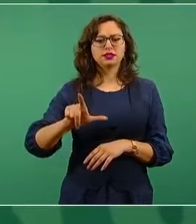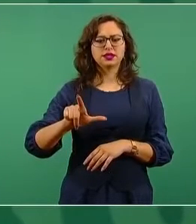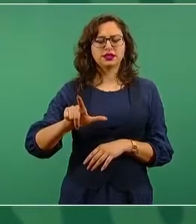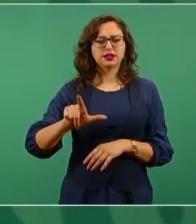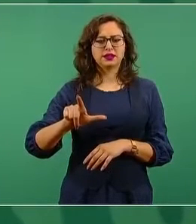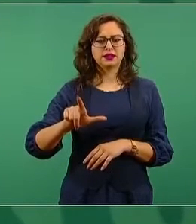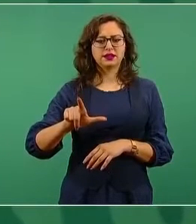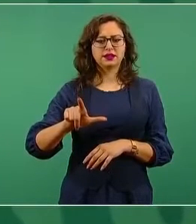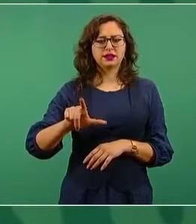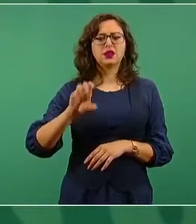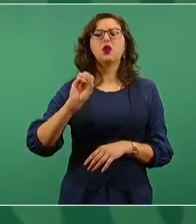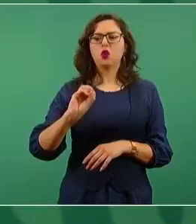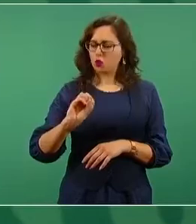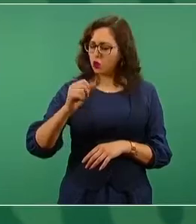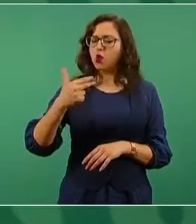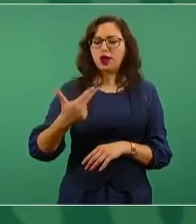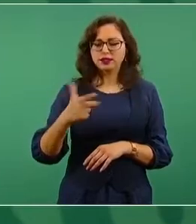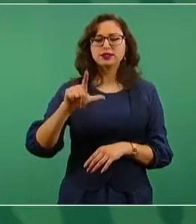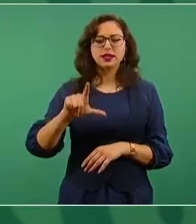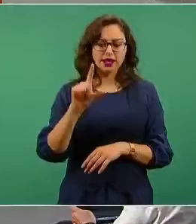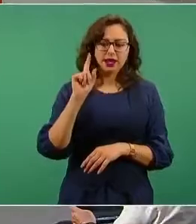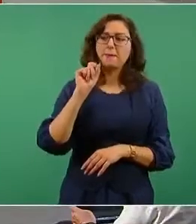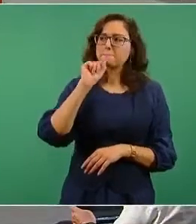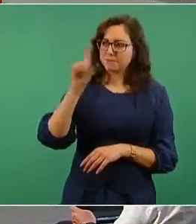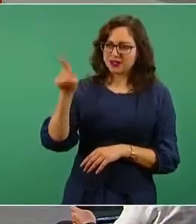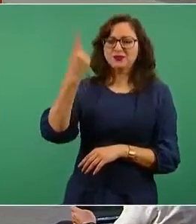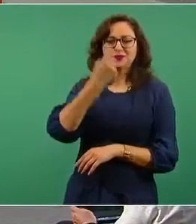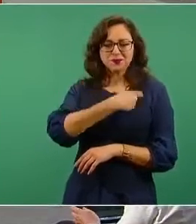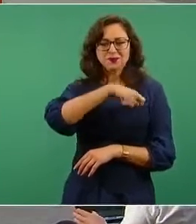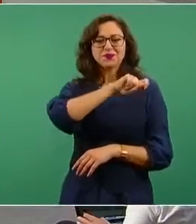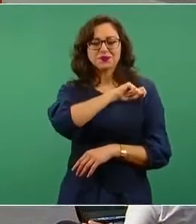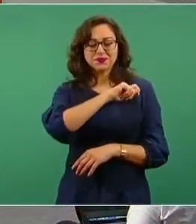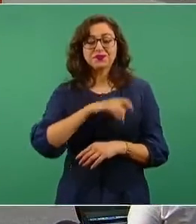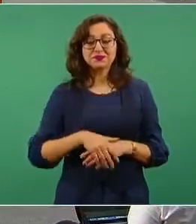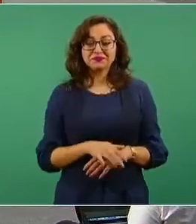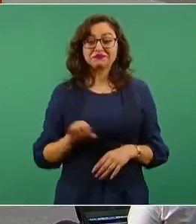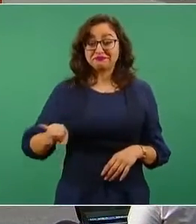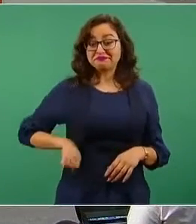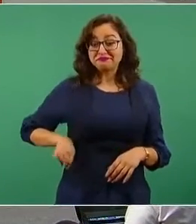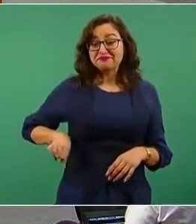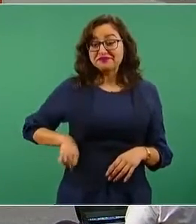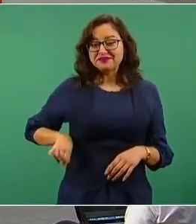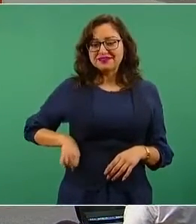OHL, esa es muy interesante porque